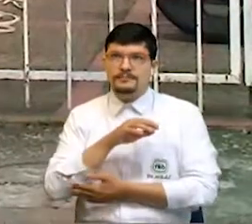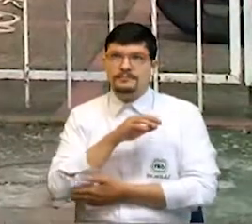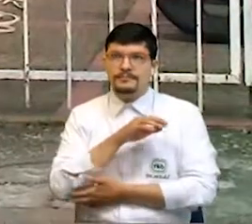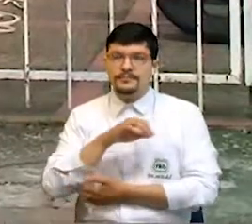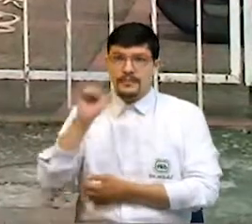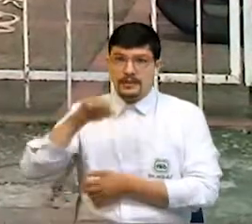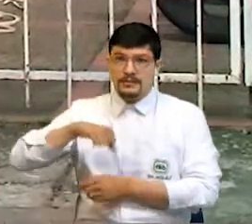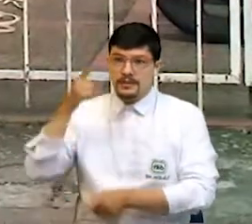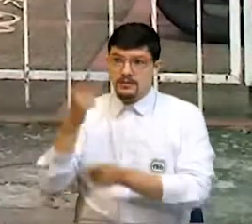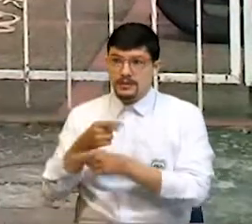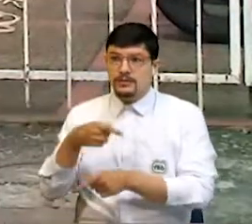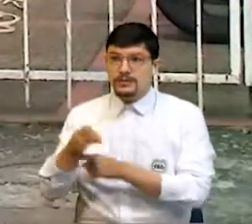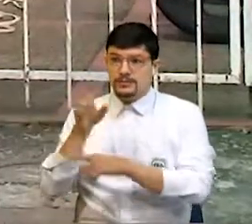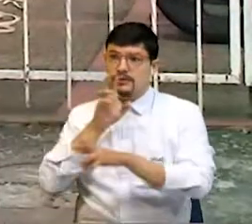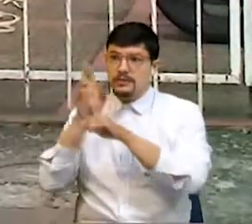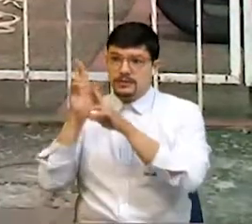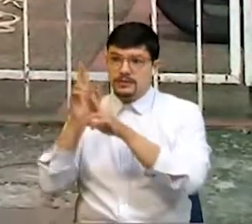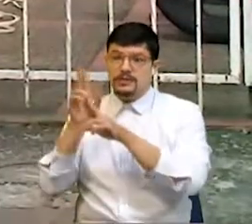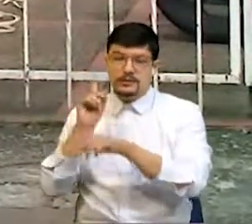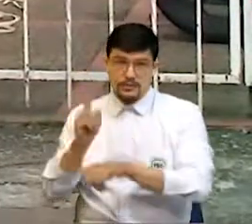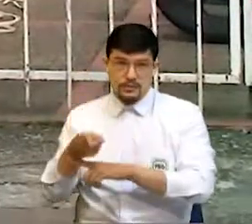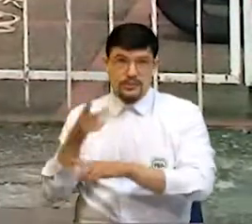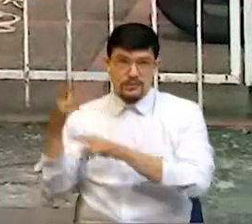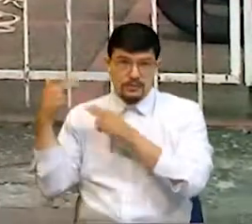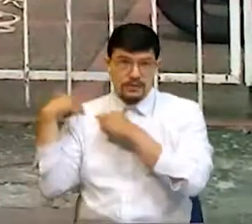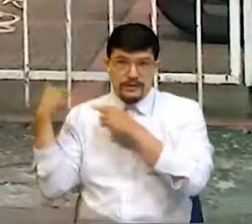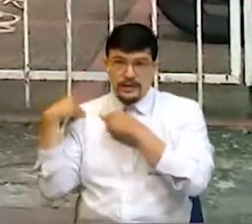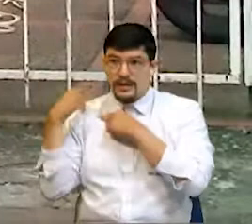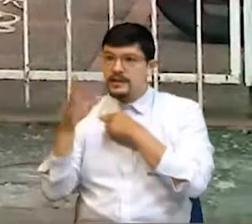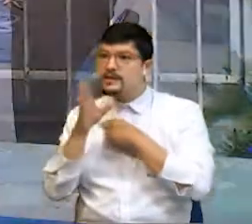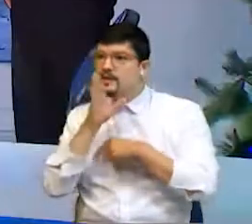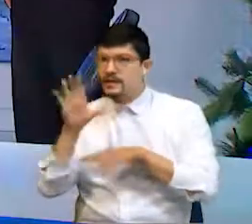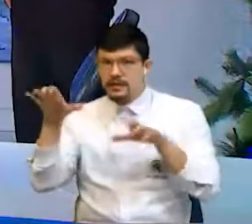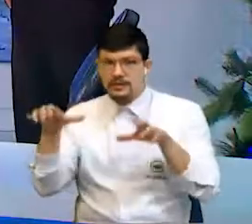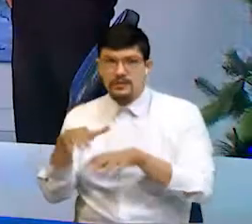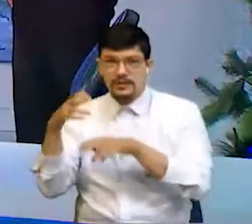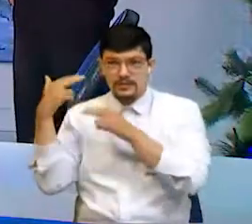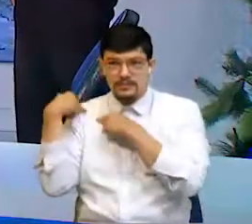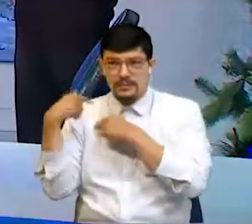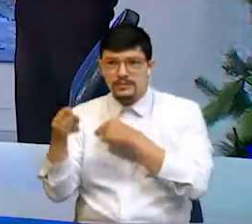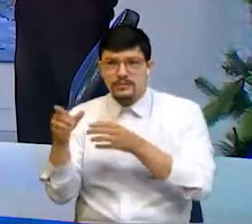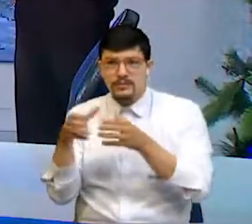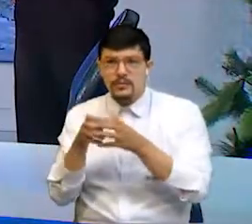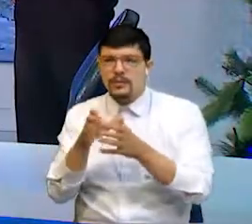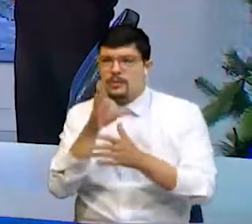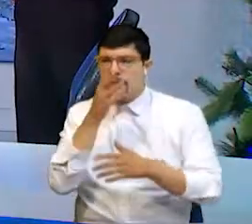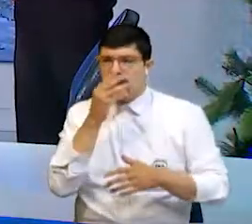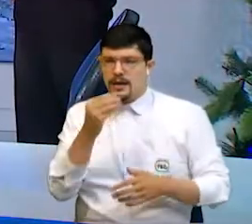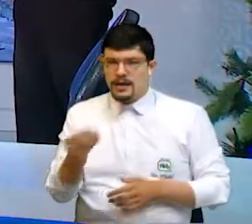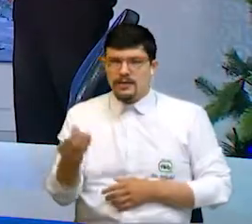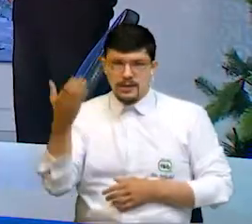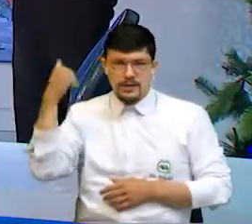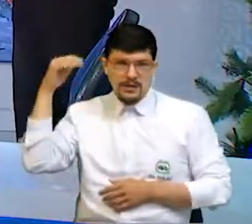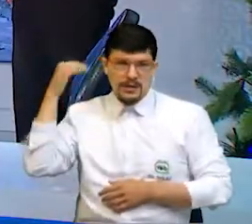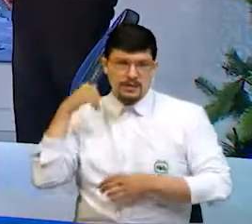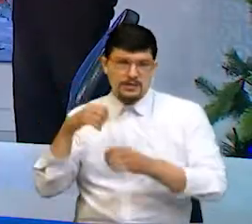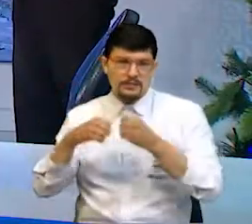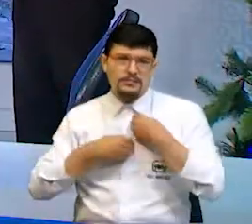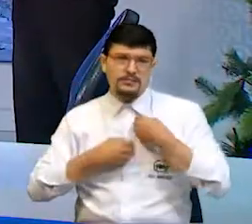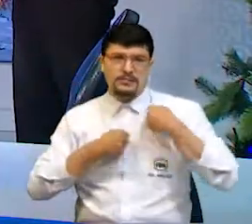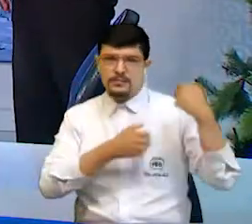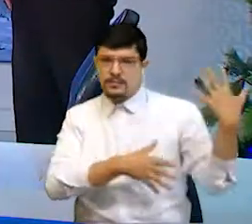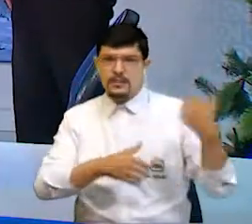Según Credos, la responsabilidad de la mayoría de estos hechos son atribuibles a grupos que dejó la